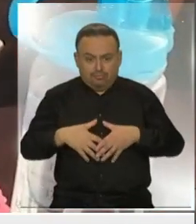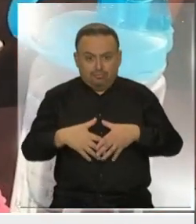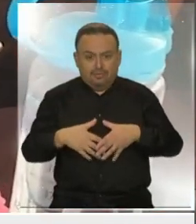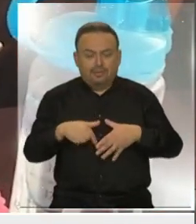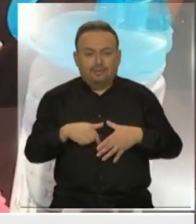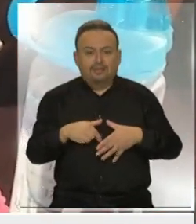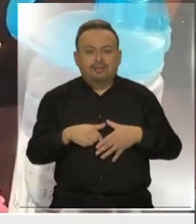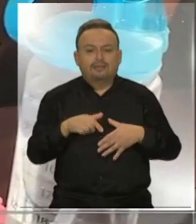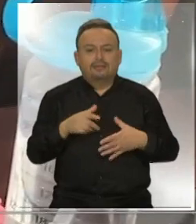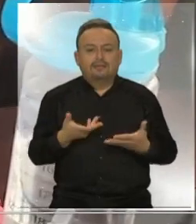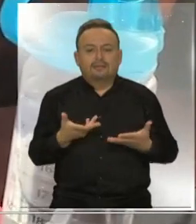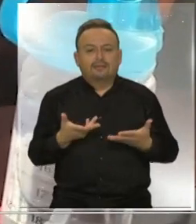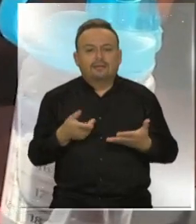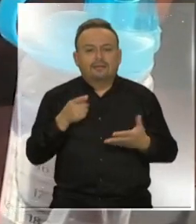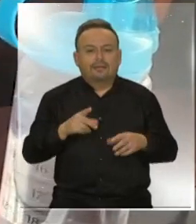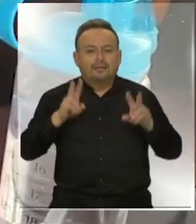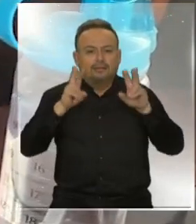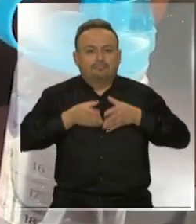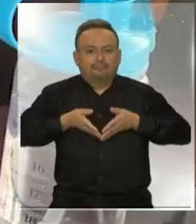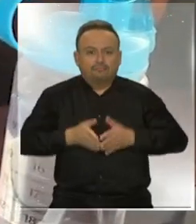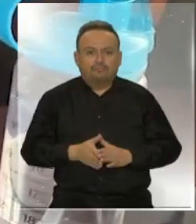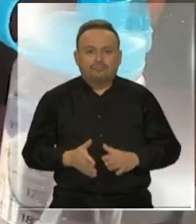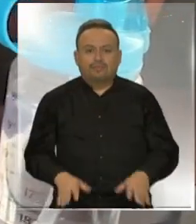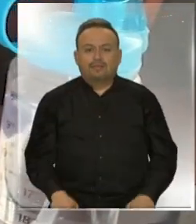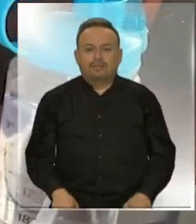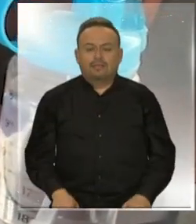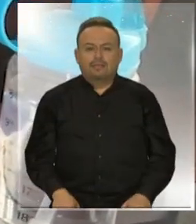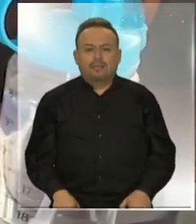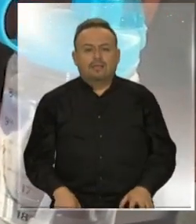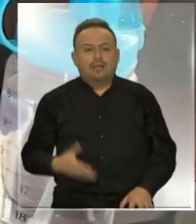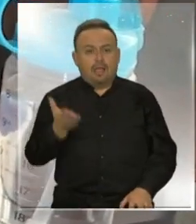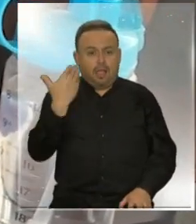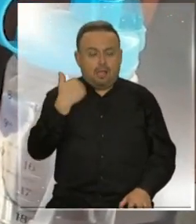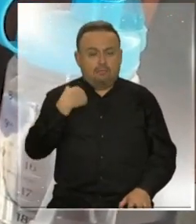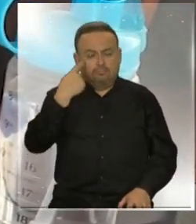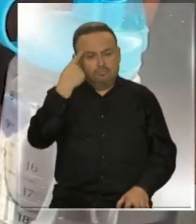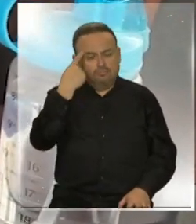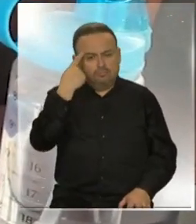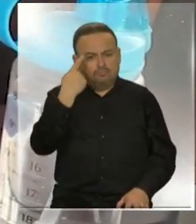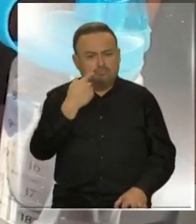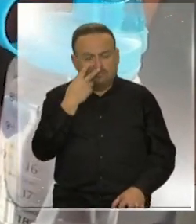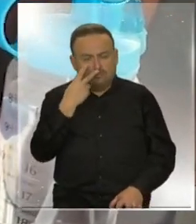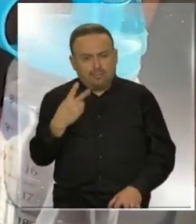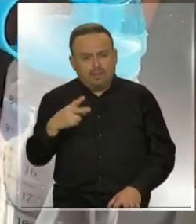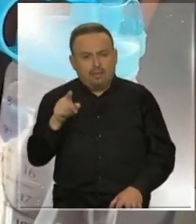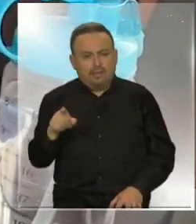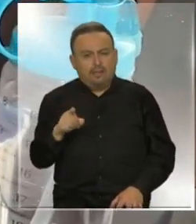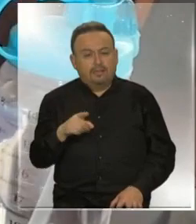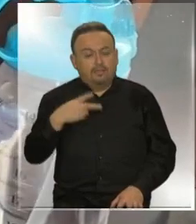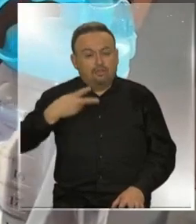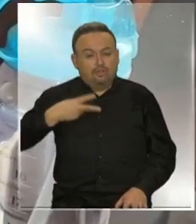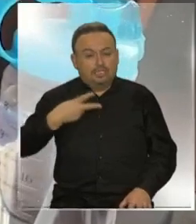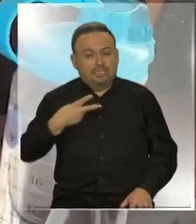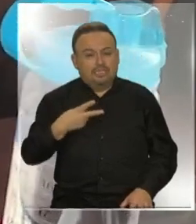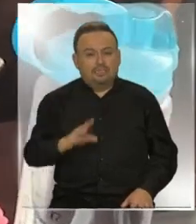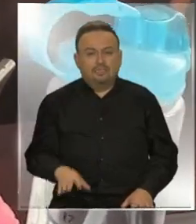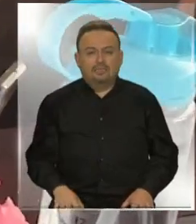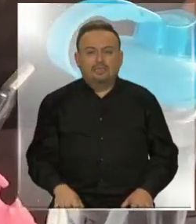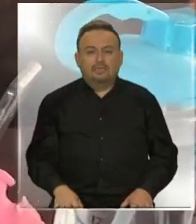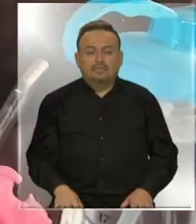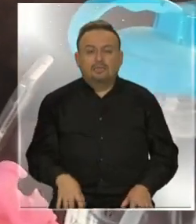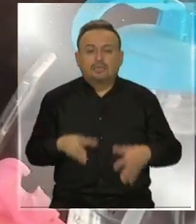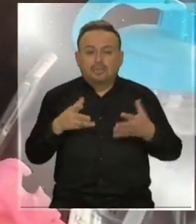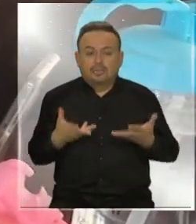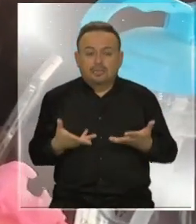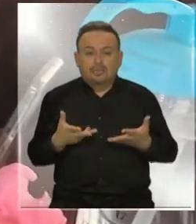guatita es el tema del parto. Hace un tiempo vi en las noticias que en realidad